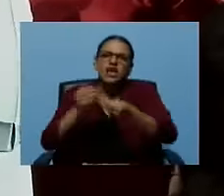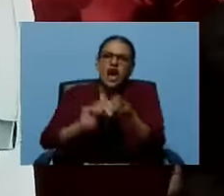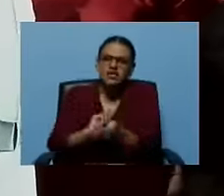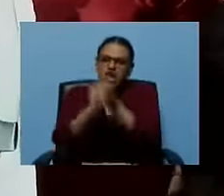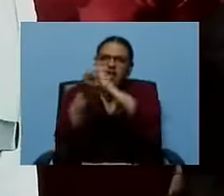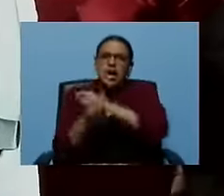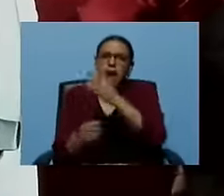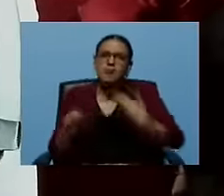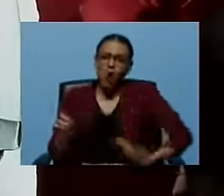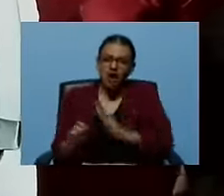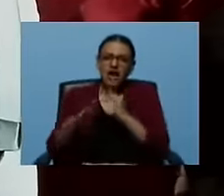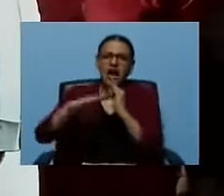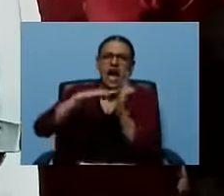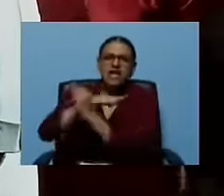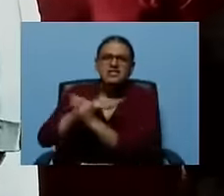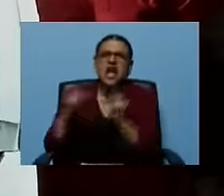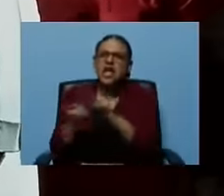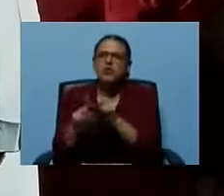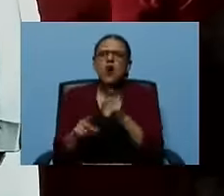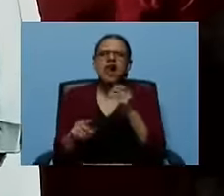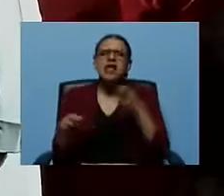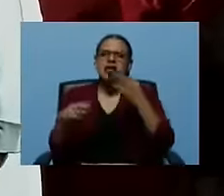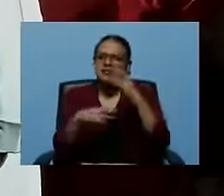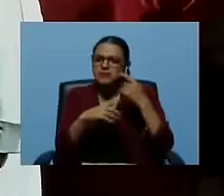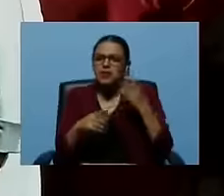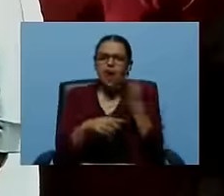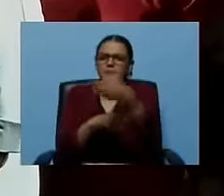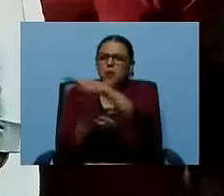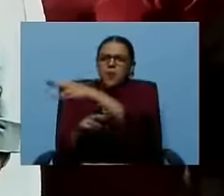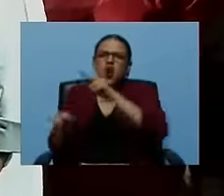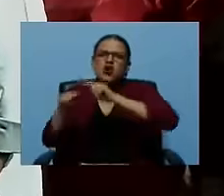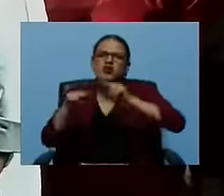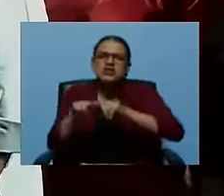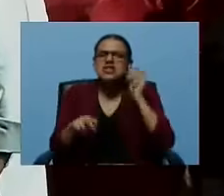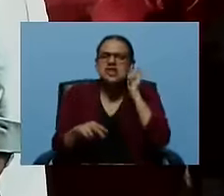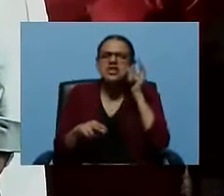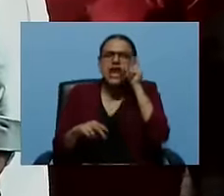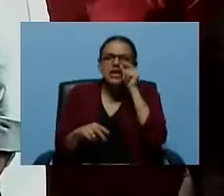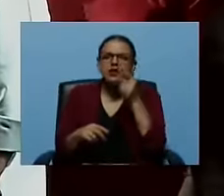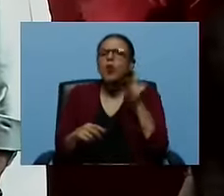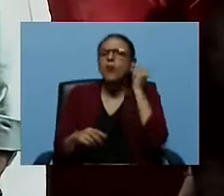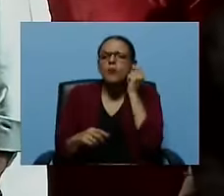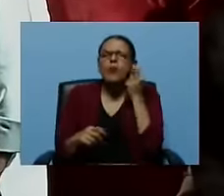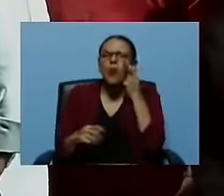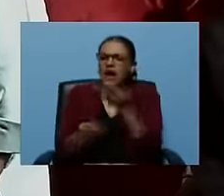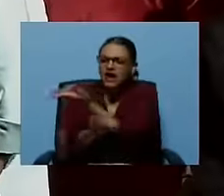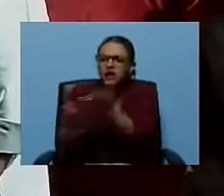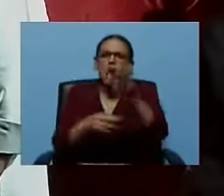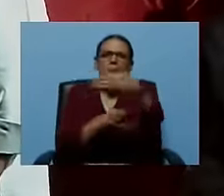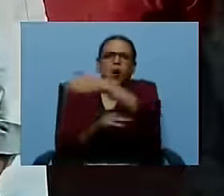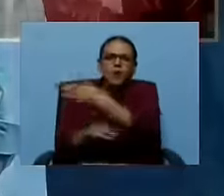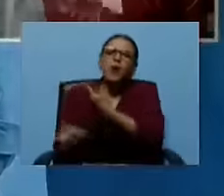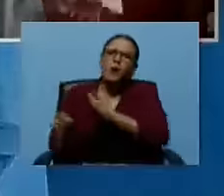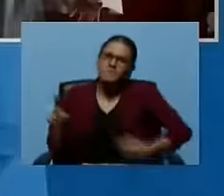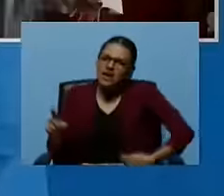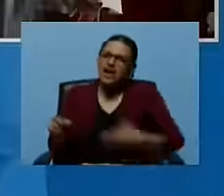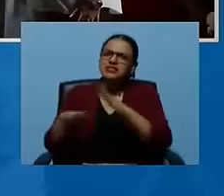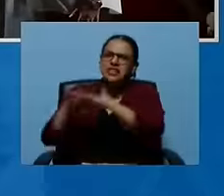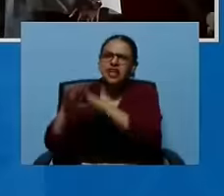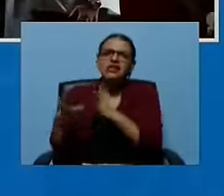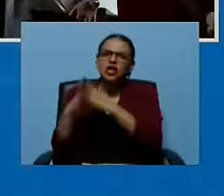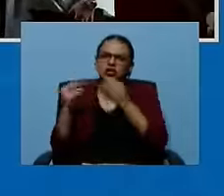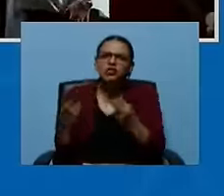Franja de Gaza en un cementerio de niños, niñas y mujeres, señor presidente. Señor presidente, todo